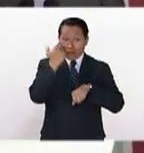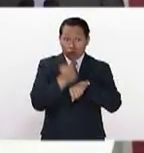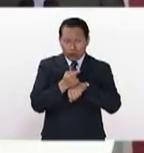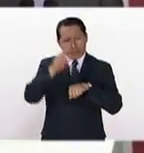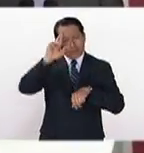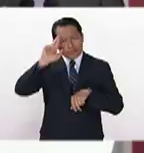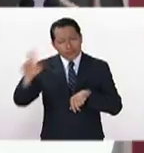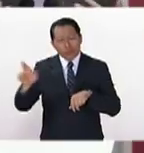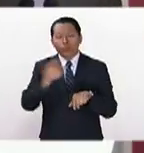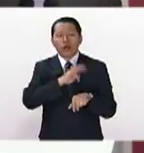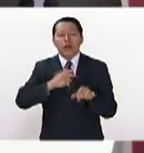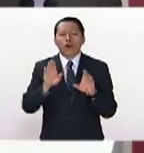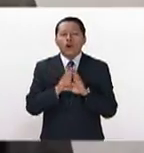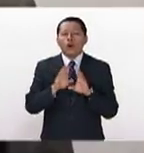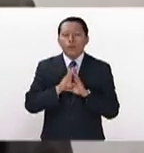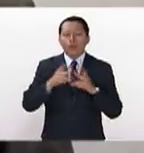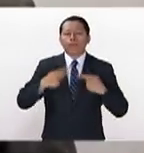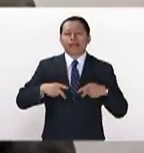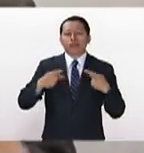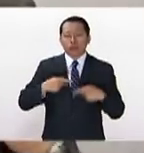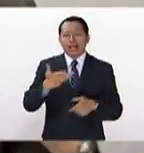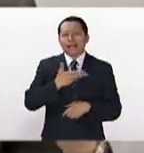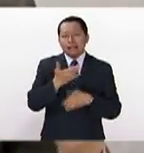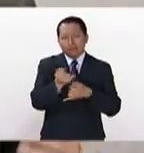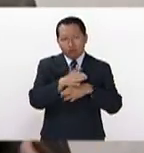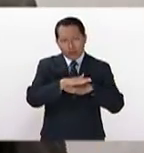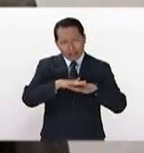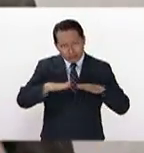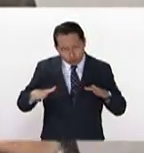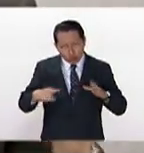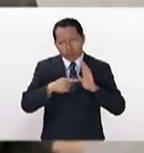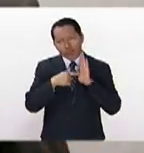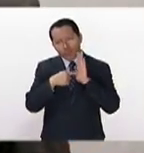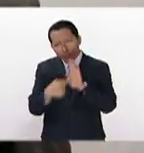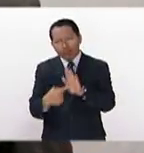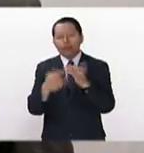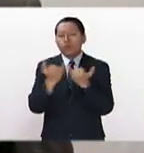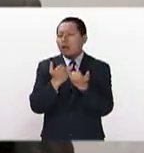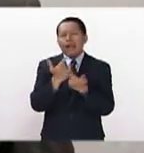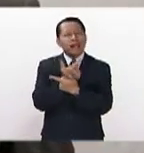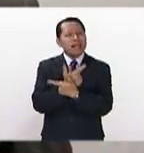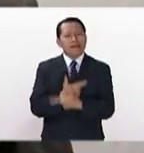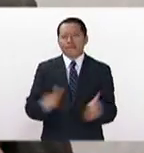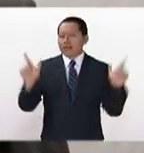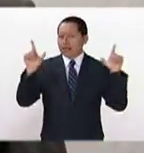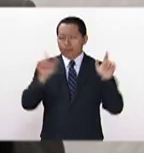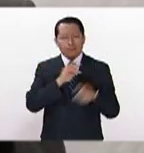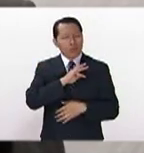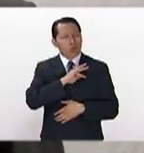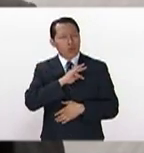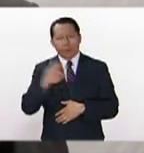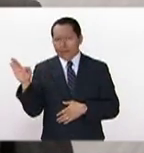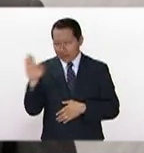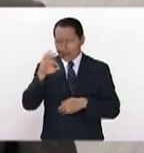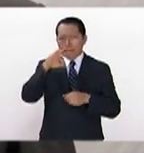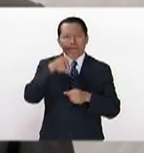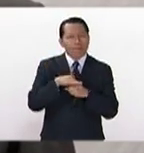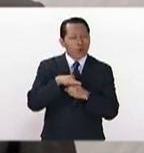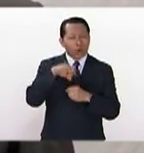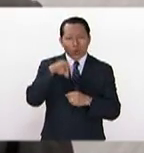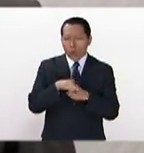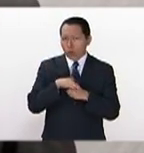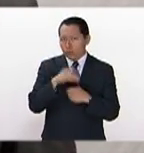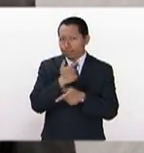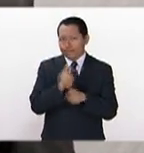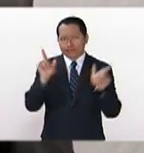ciudadanos puedan tener información, puedan tener la enorme libertad que se requiere para ejercer el sufragio de